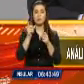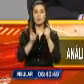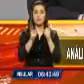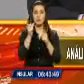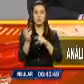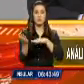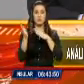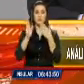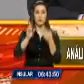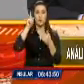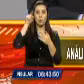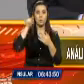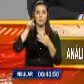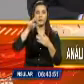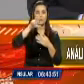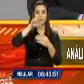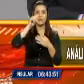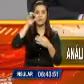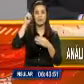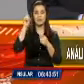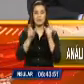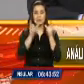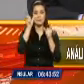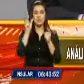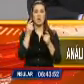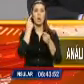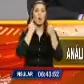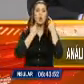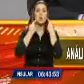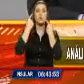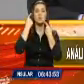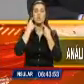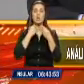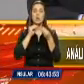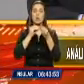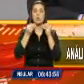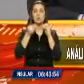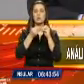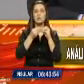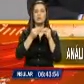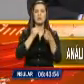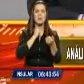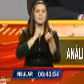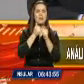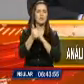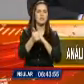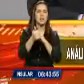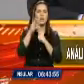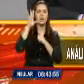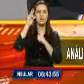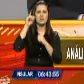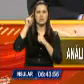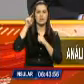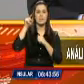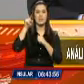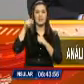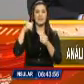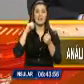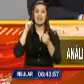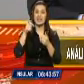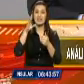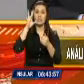1.300 personas. Los heridos han pasado de 7.000 llegando a